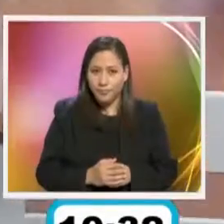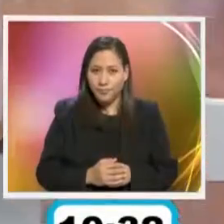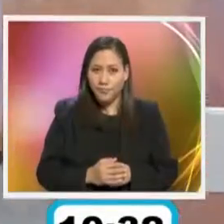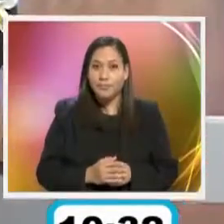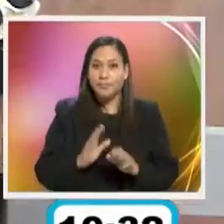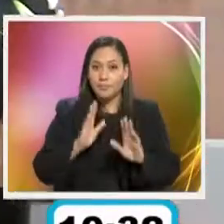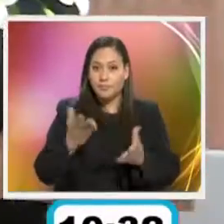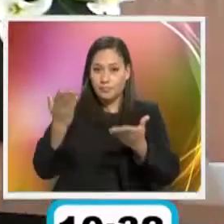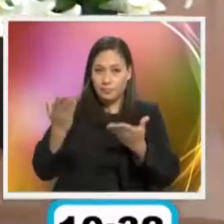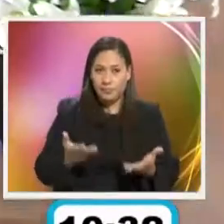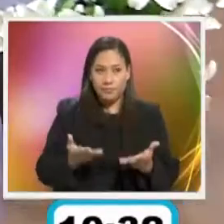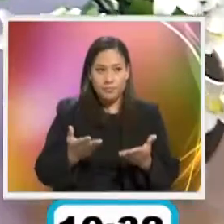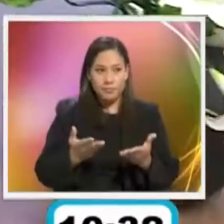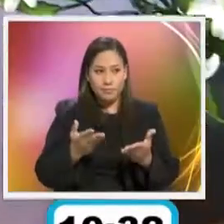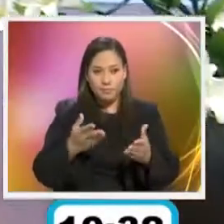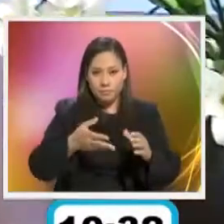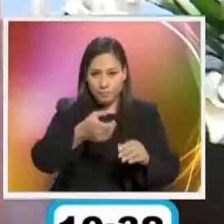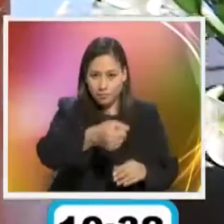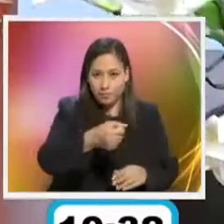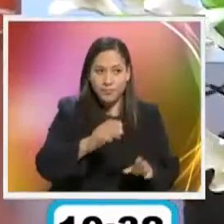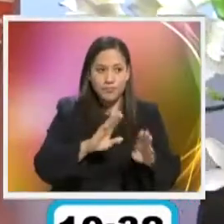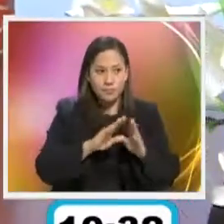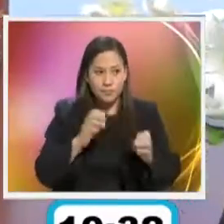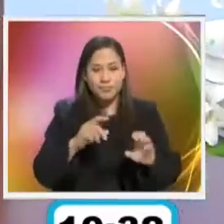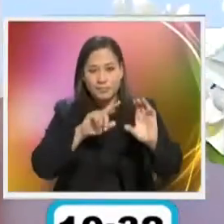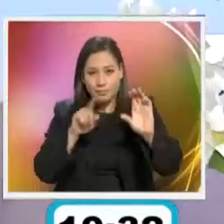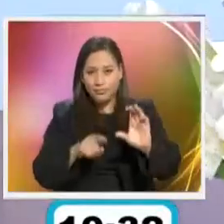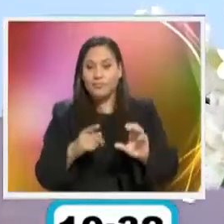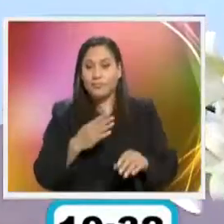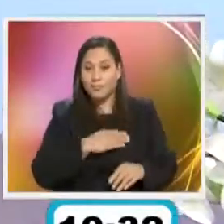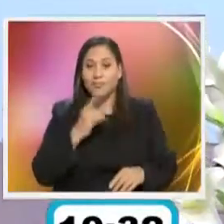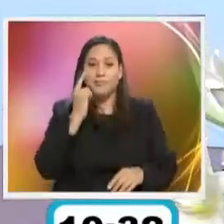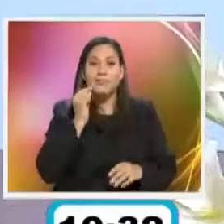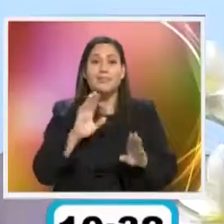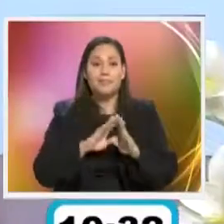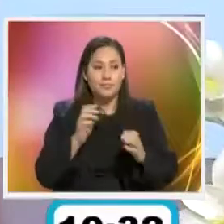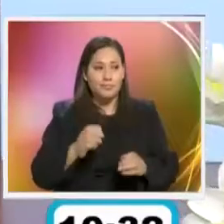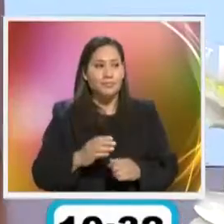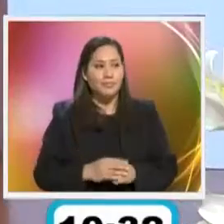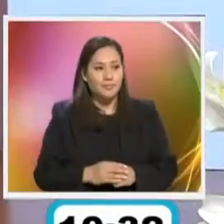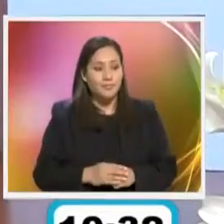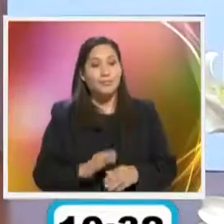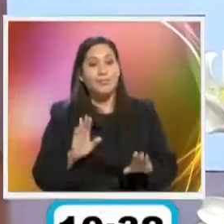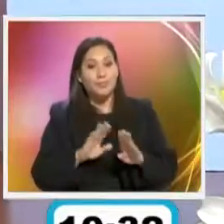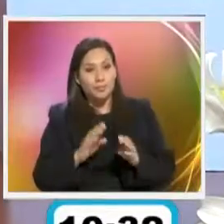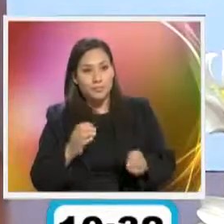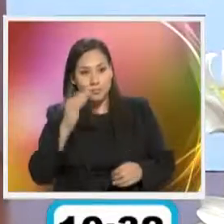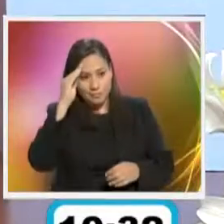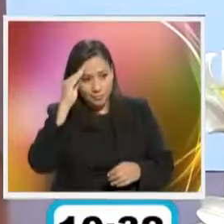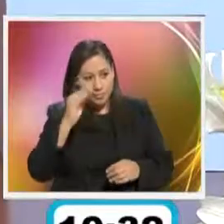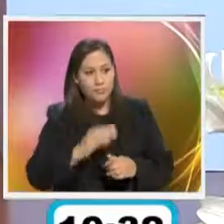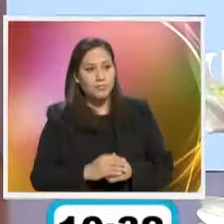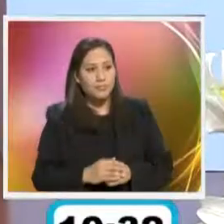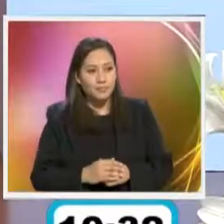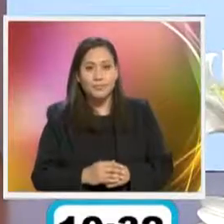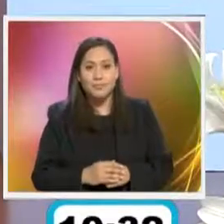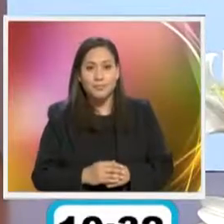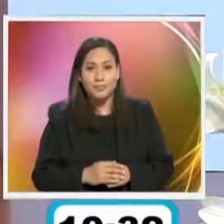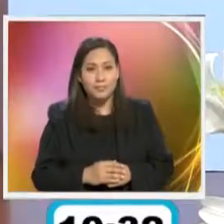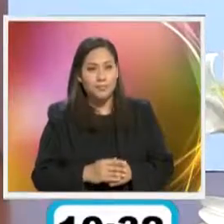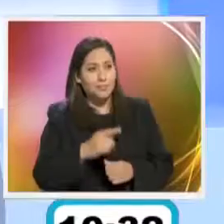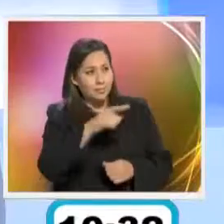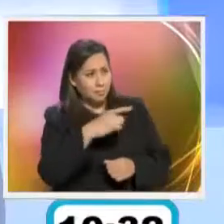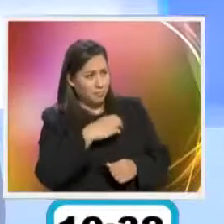Toño ya llegó, ya está aquí en la casa. ¿Cómo estás? ¡Es tu ¿Cómo ciudad! está, mi buen Quique? ¿Cómo andas? ¿Cómo me le va, señor? Pues bueno. ¿Está contento?